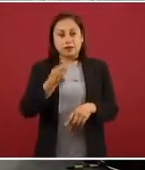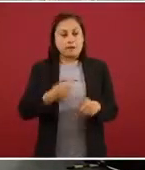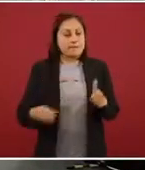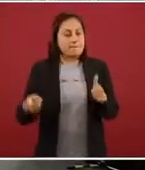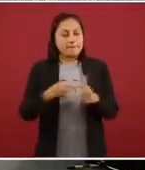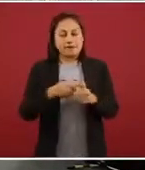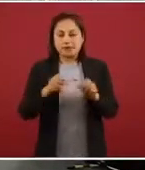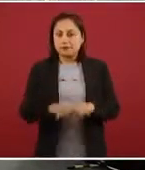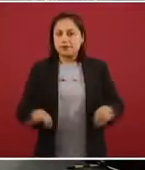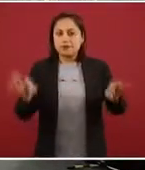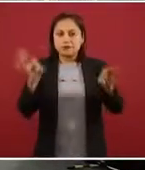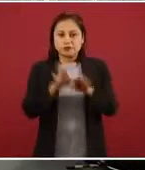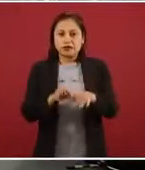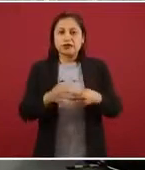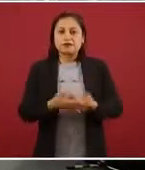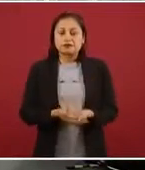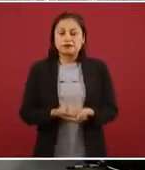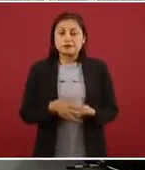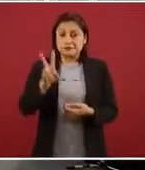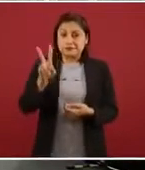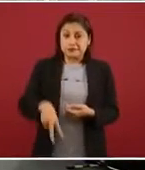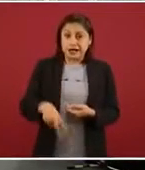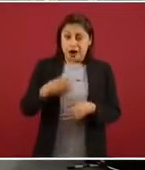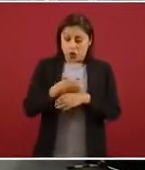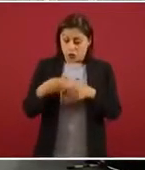es con el pueblo como vamos a cambiar esto.